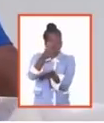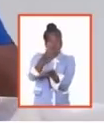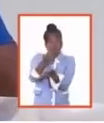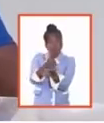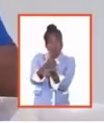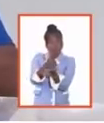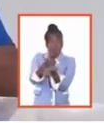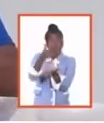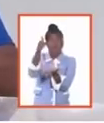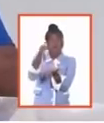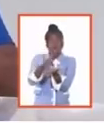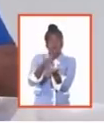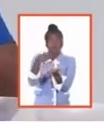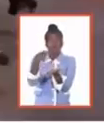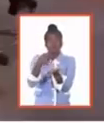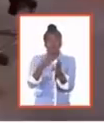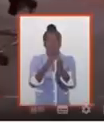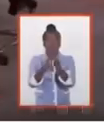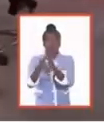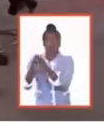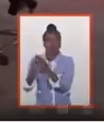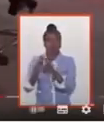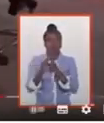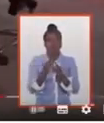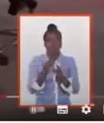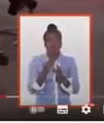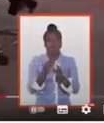por distrito electoral. Ya podemos pararlo ahí.